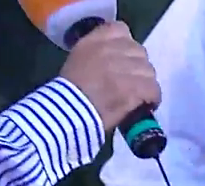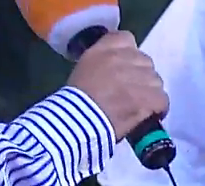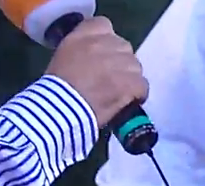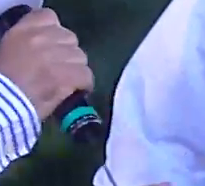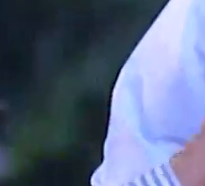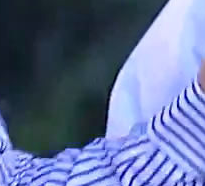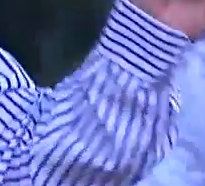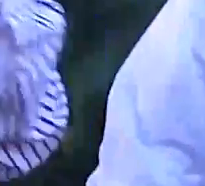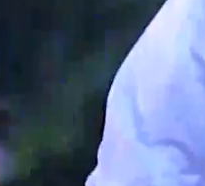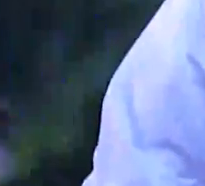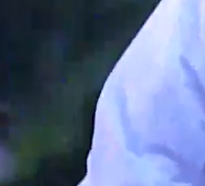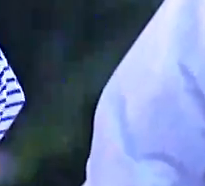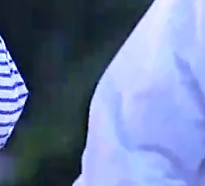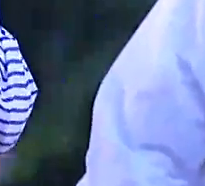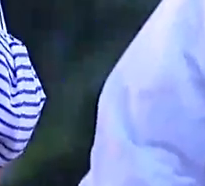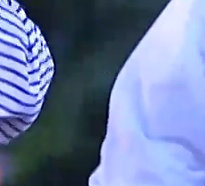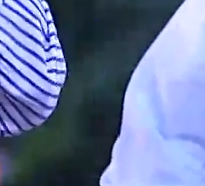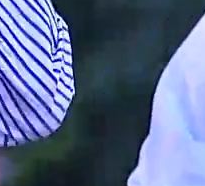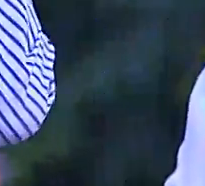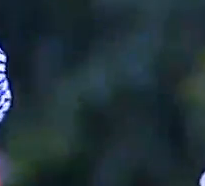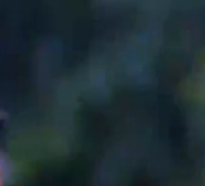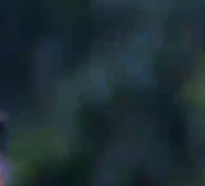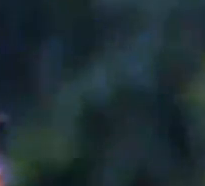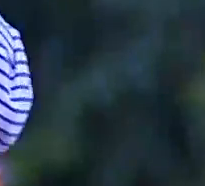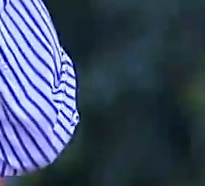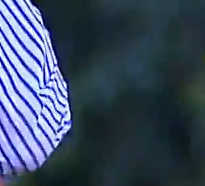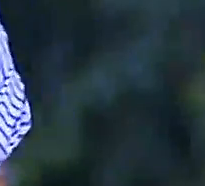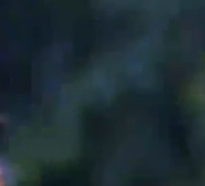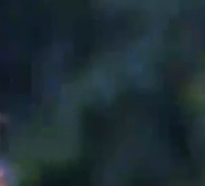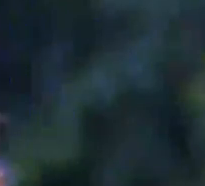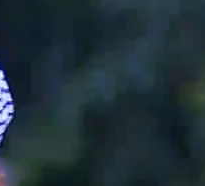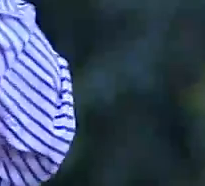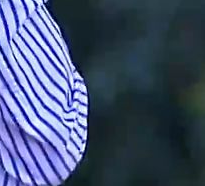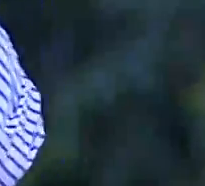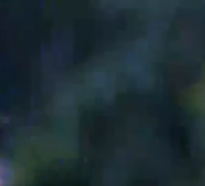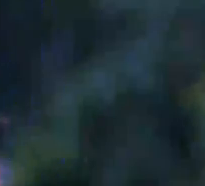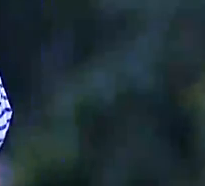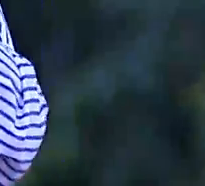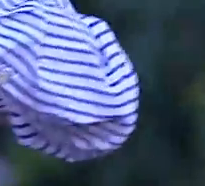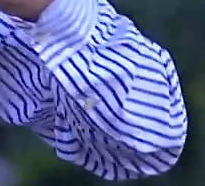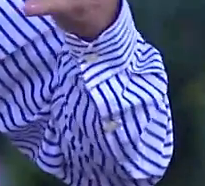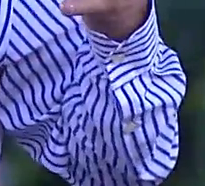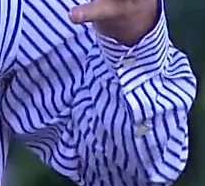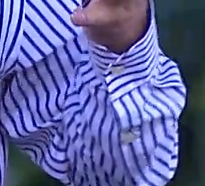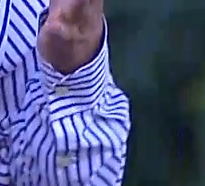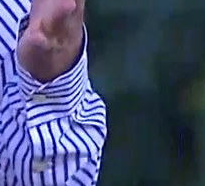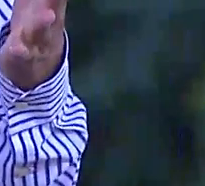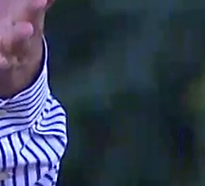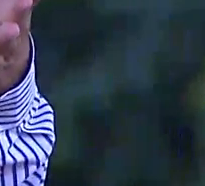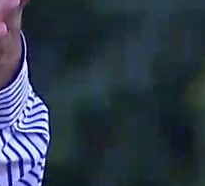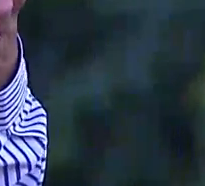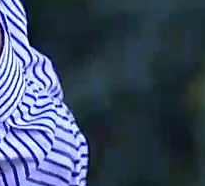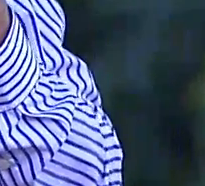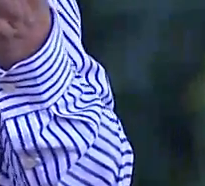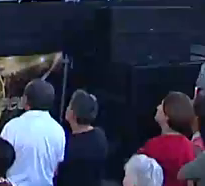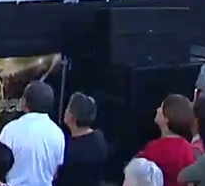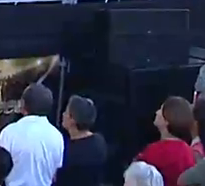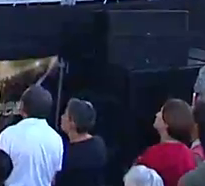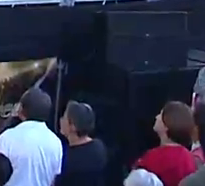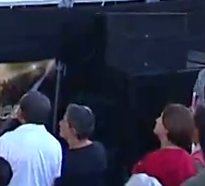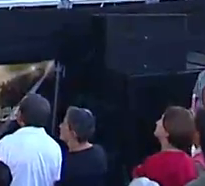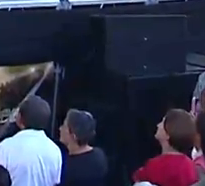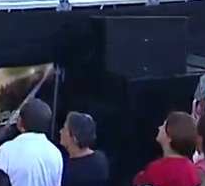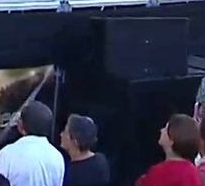valla orquesta con éxitos con historias con anécdotas porque es que ustedes no saben no se